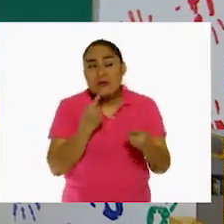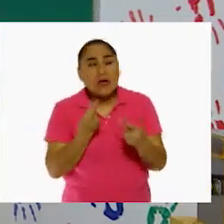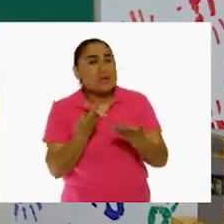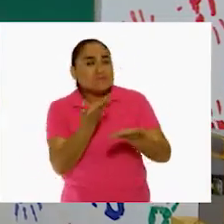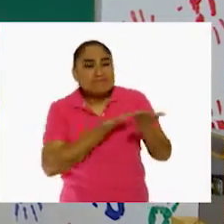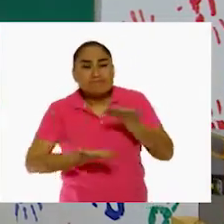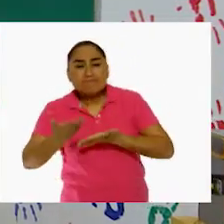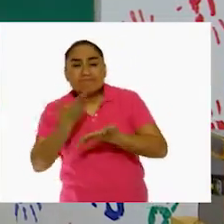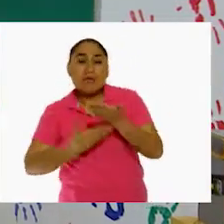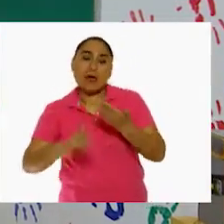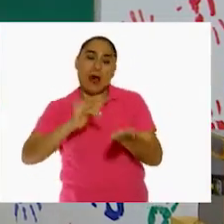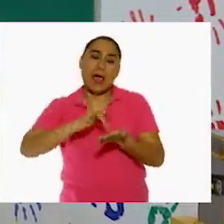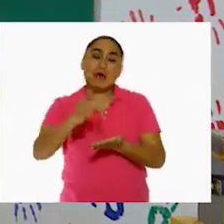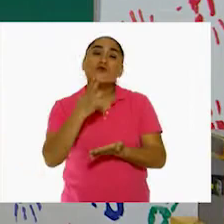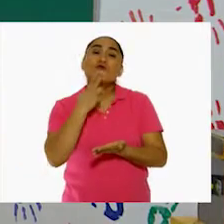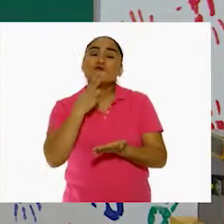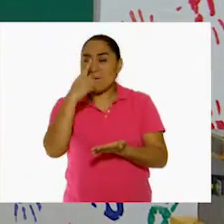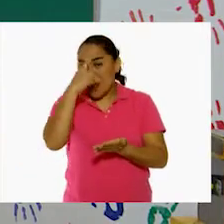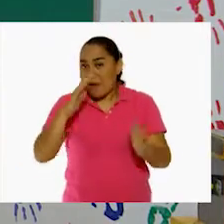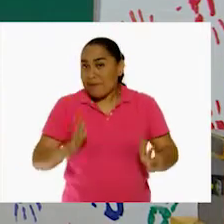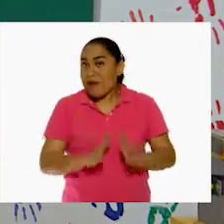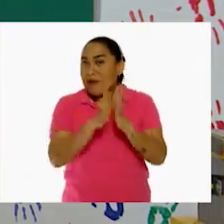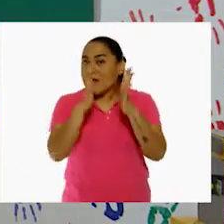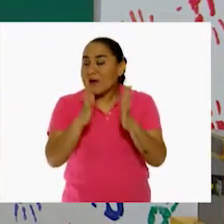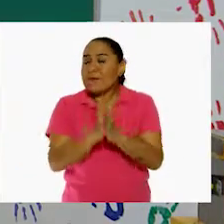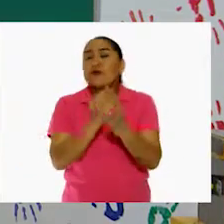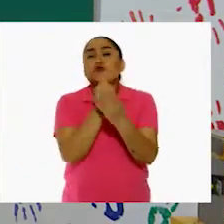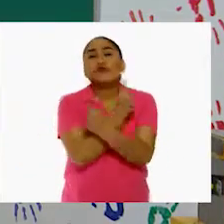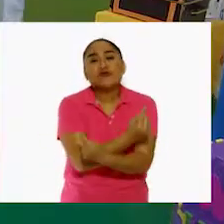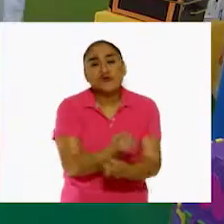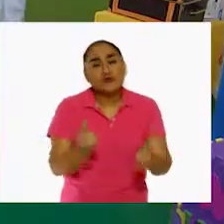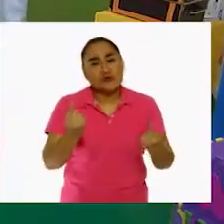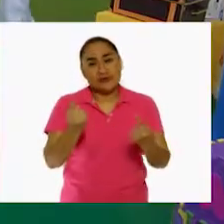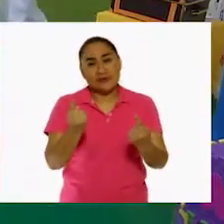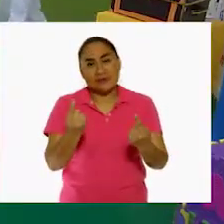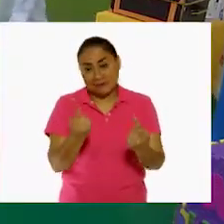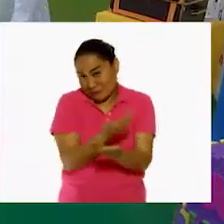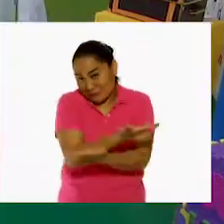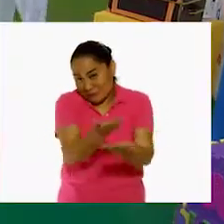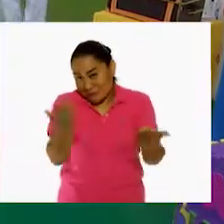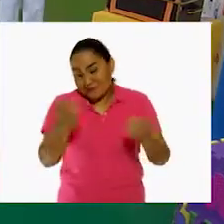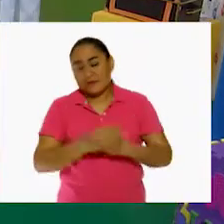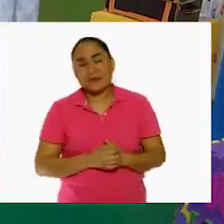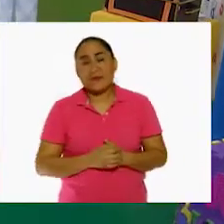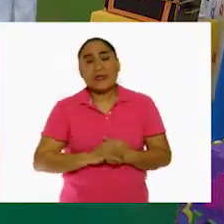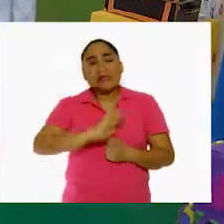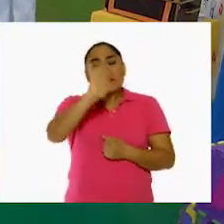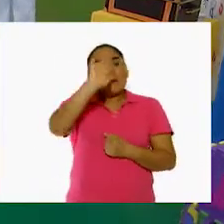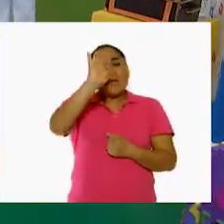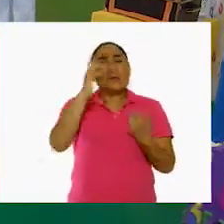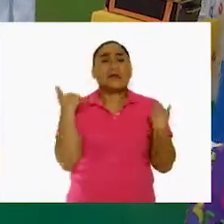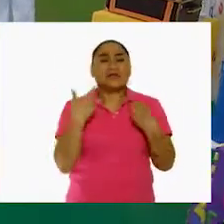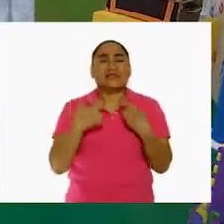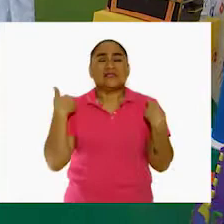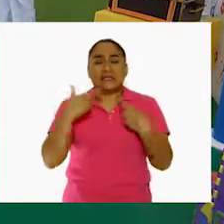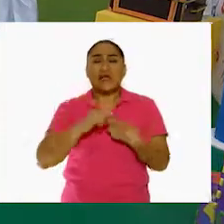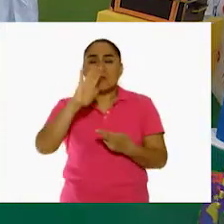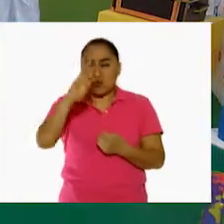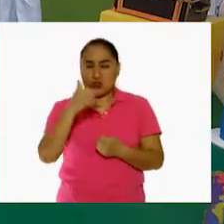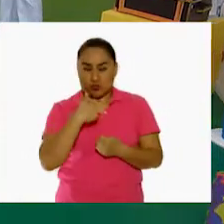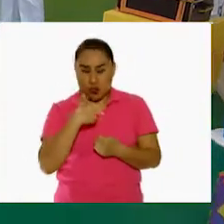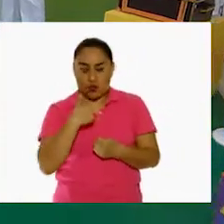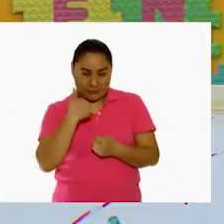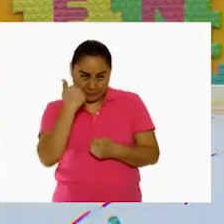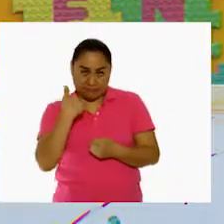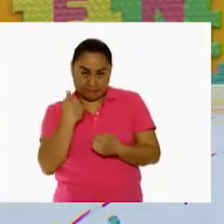la participación de niñas y niños como ustedes en este espacio. Maestro, maestro, yo quiero compartir la palma de